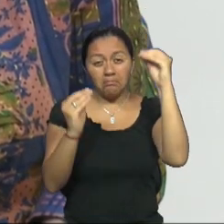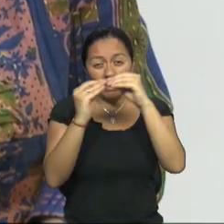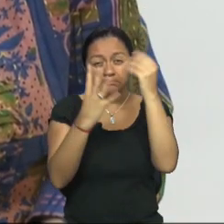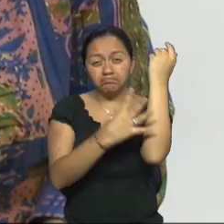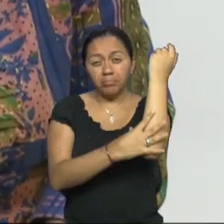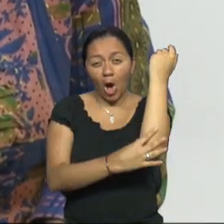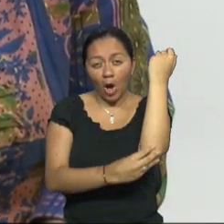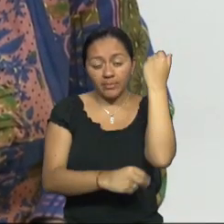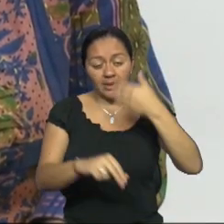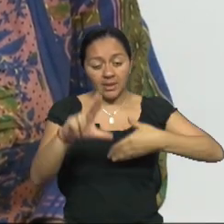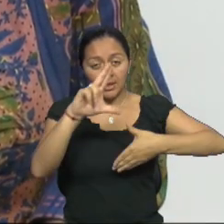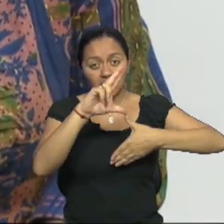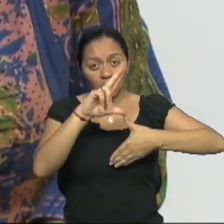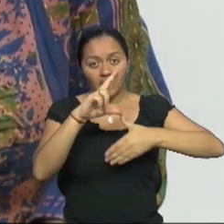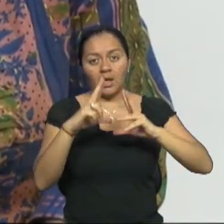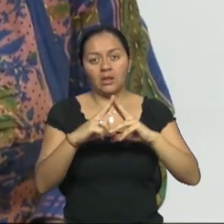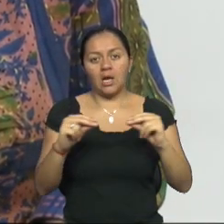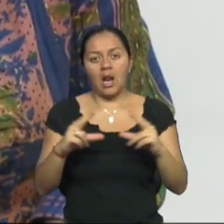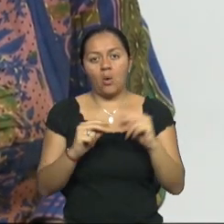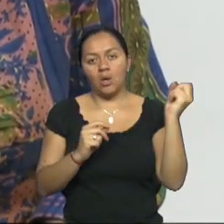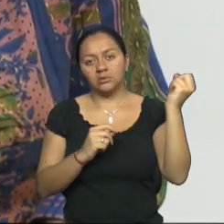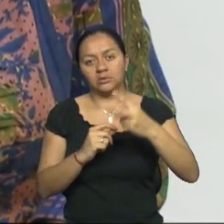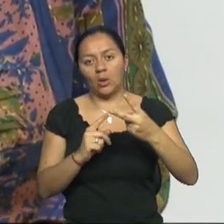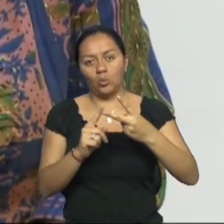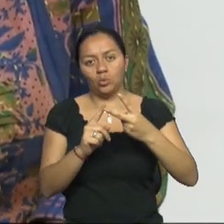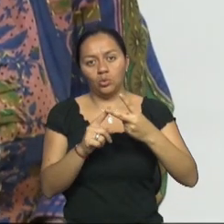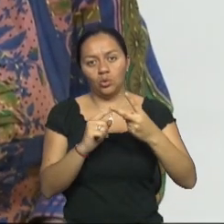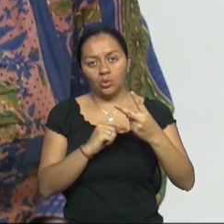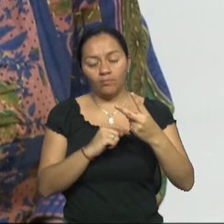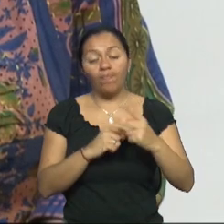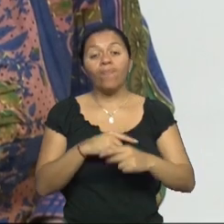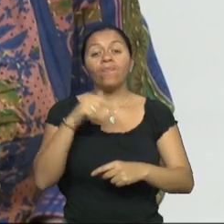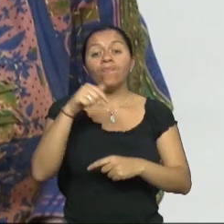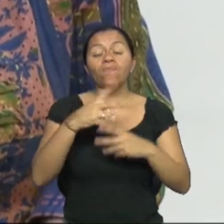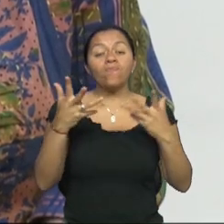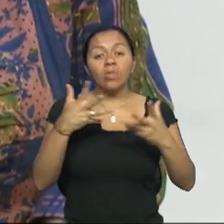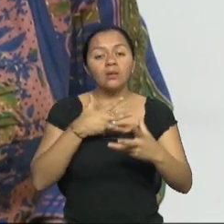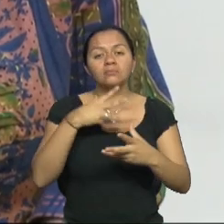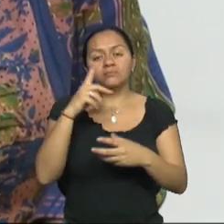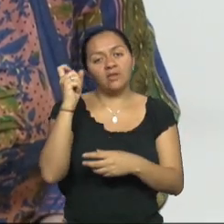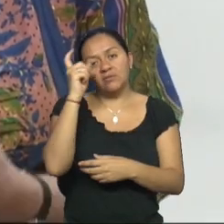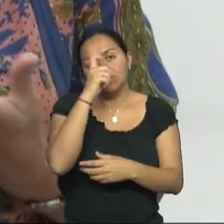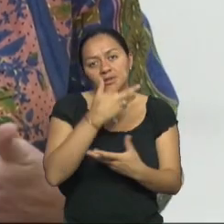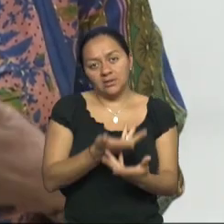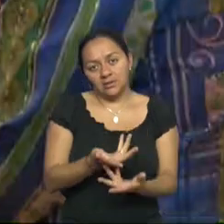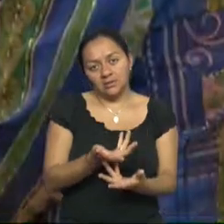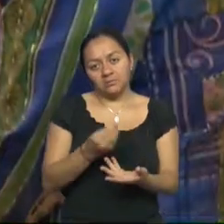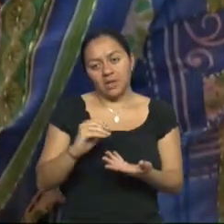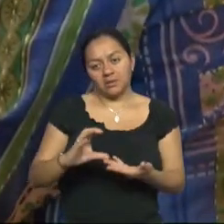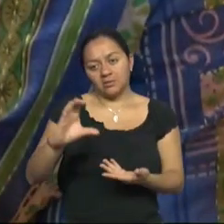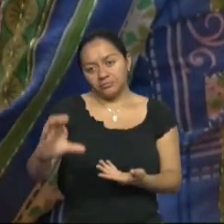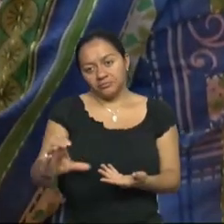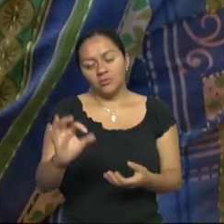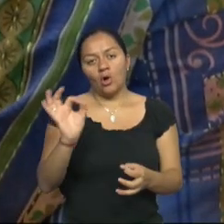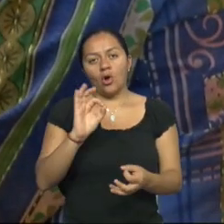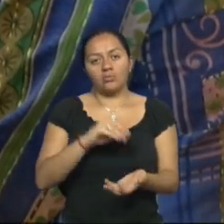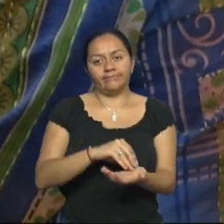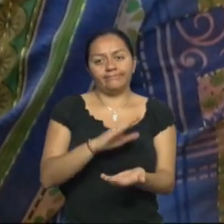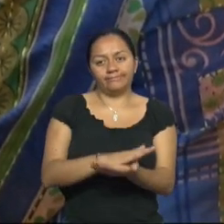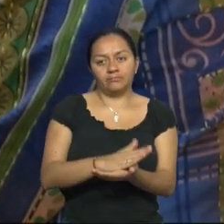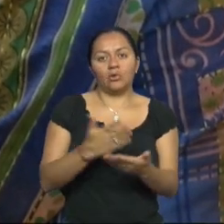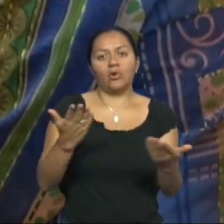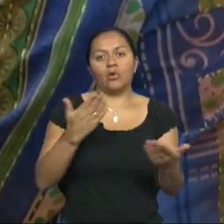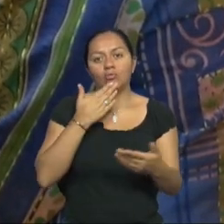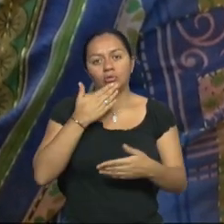del continente latinoamericano. Entonces, está un poco difícil, ¿verdad? La aplicación, ¿verdad?,